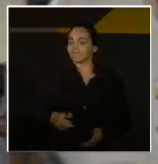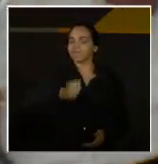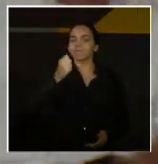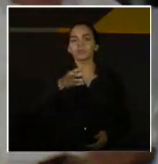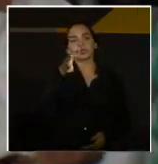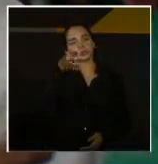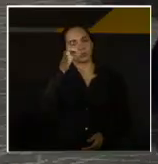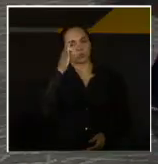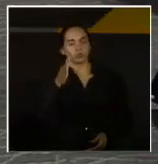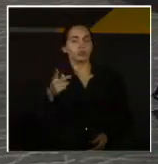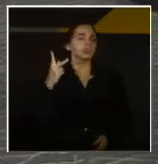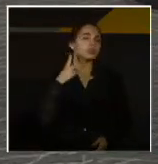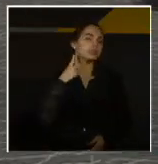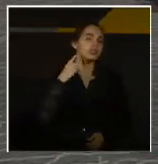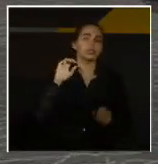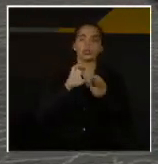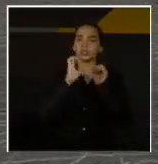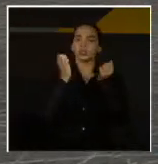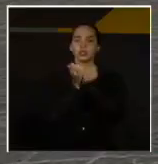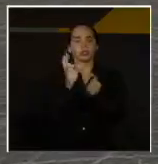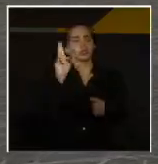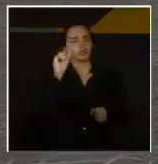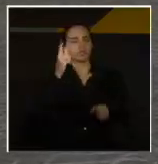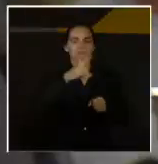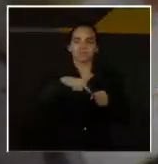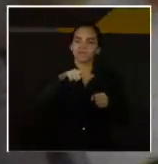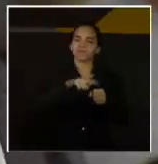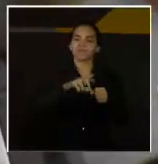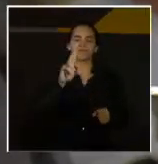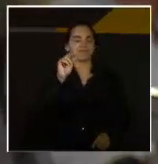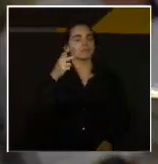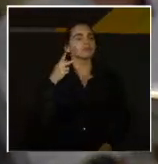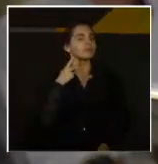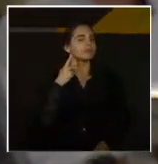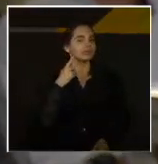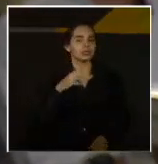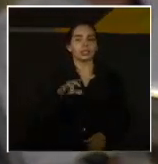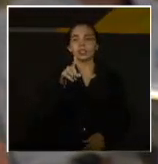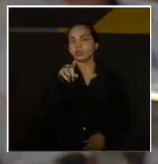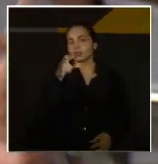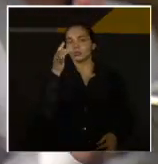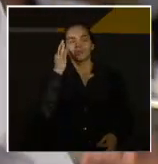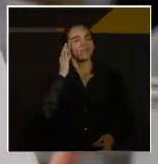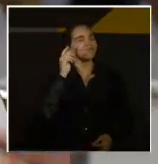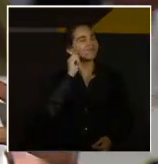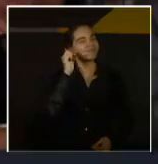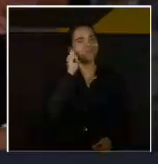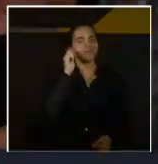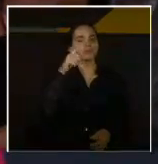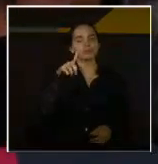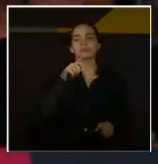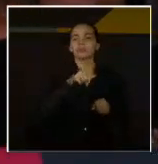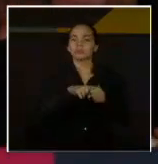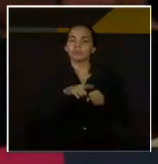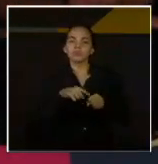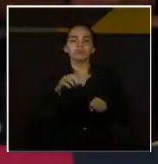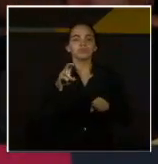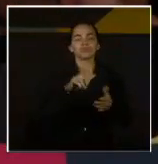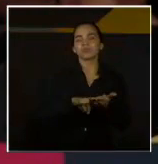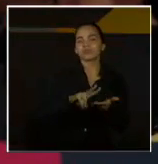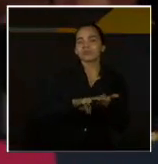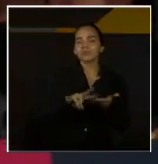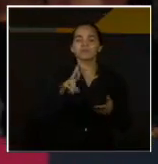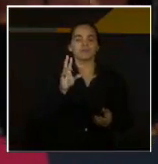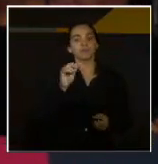mi gobierno la política social no va a tener colores, no va a tener partidos políticos. No importa si es rojo, azul, amarillo o verde. Nos vamos a